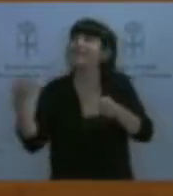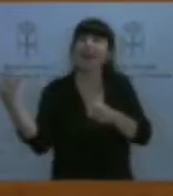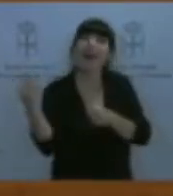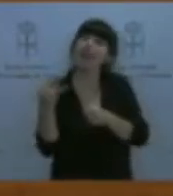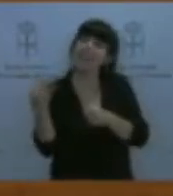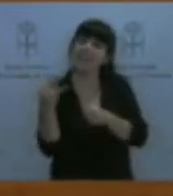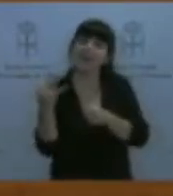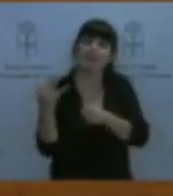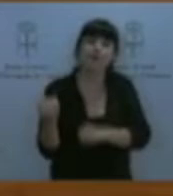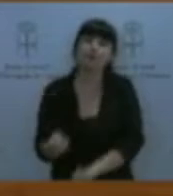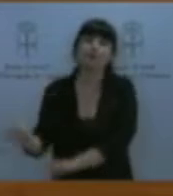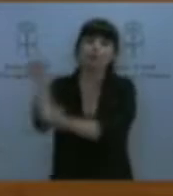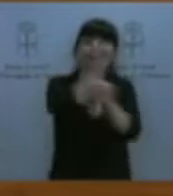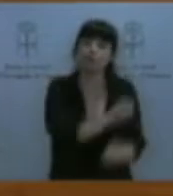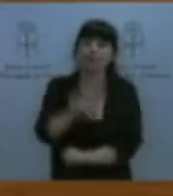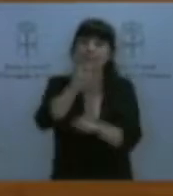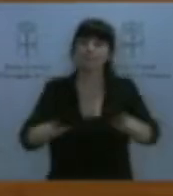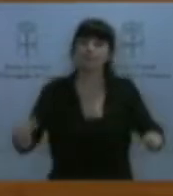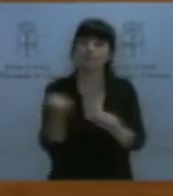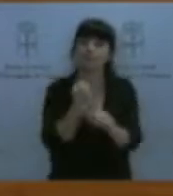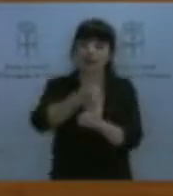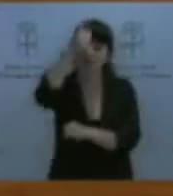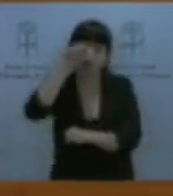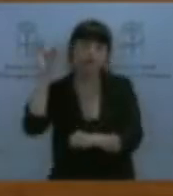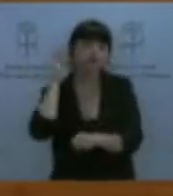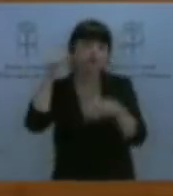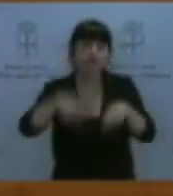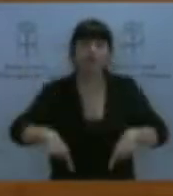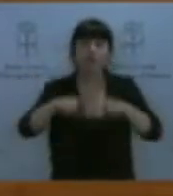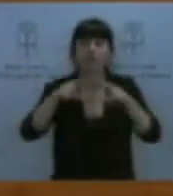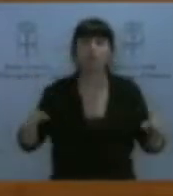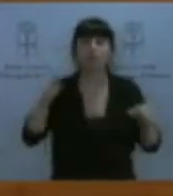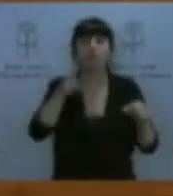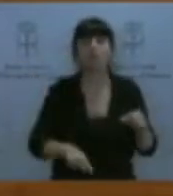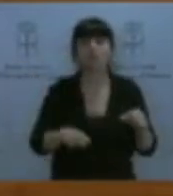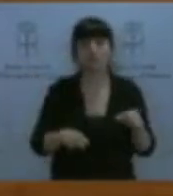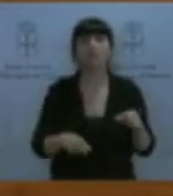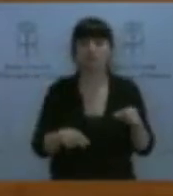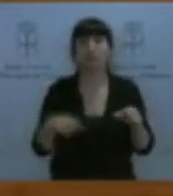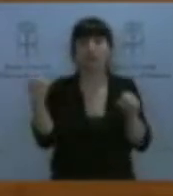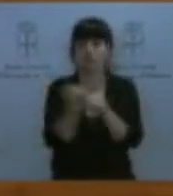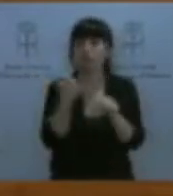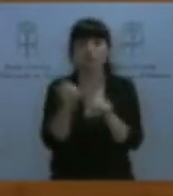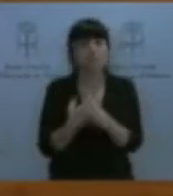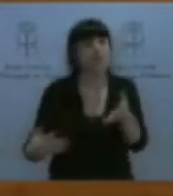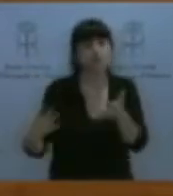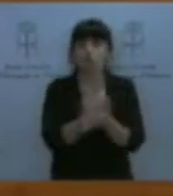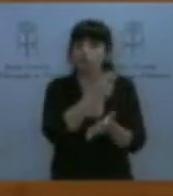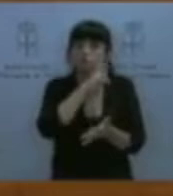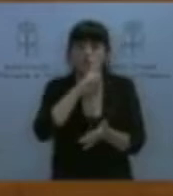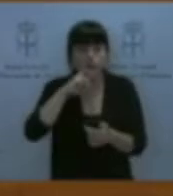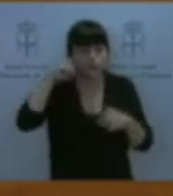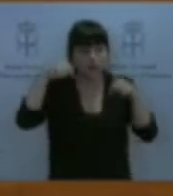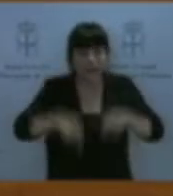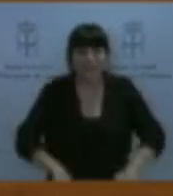trabajadoras y asegurar mantener todos los empleos, del primero al último, en Asturias. Comencemos, de todos modos,